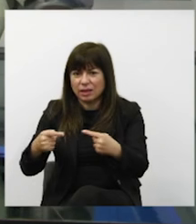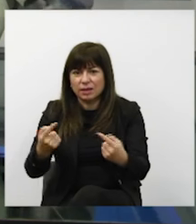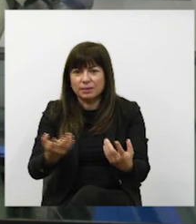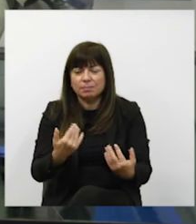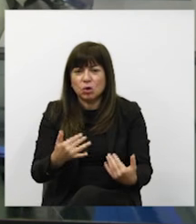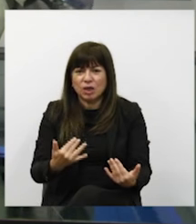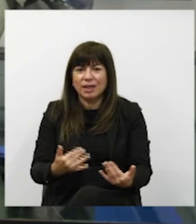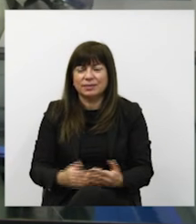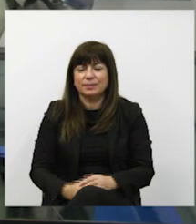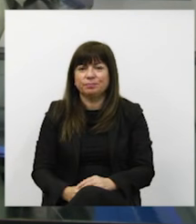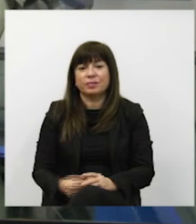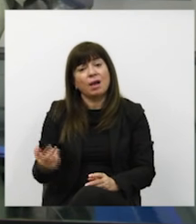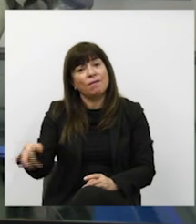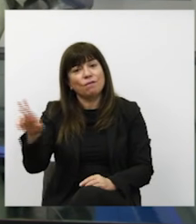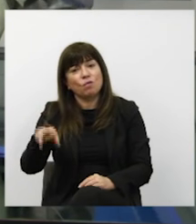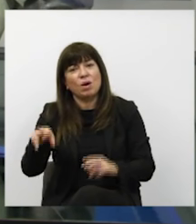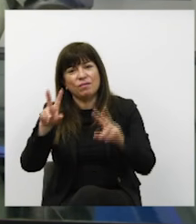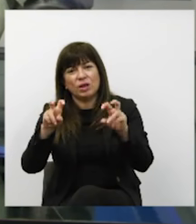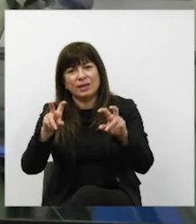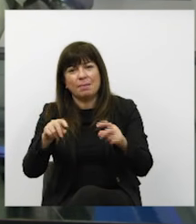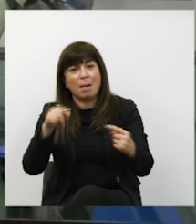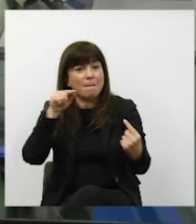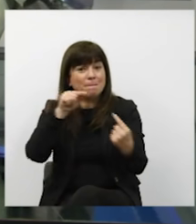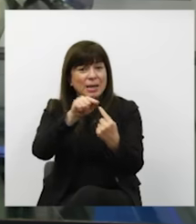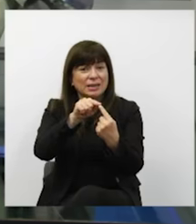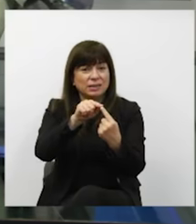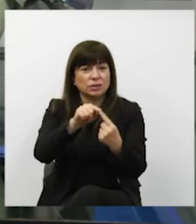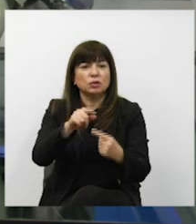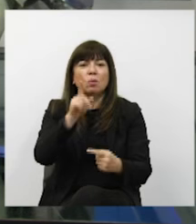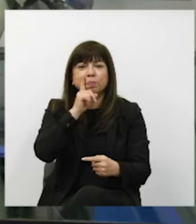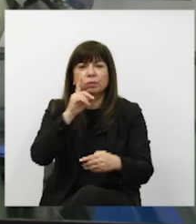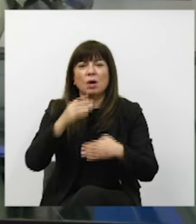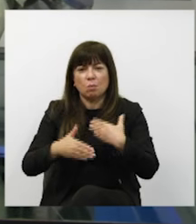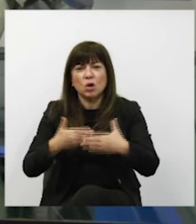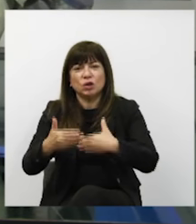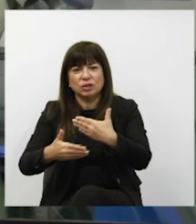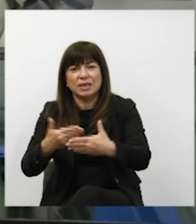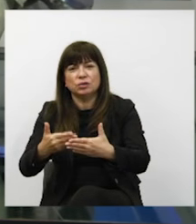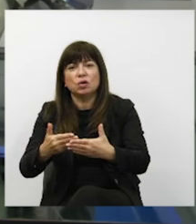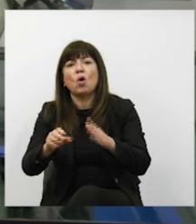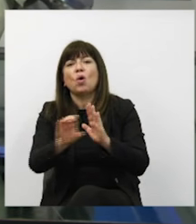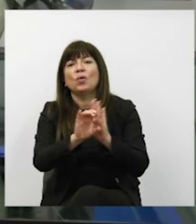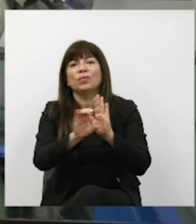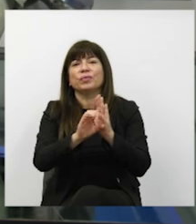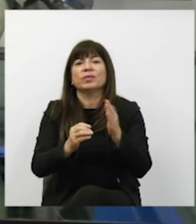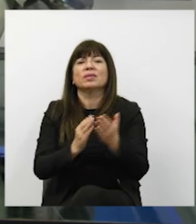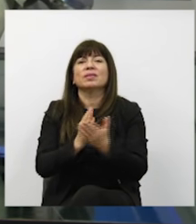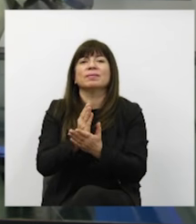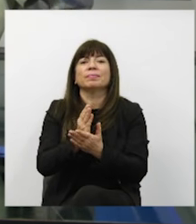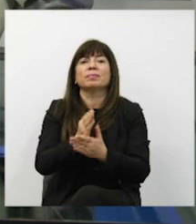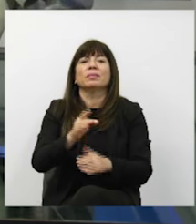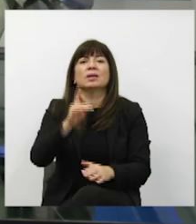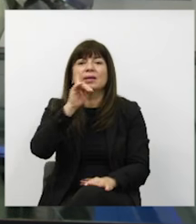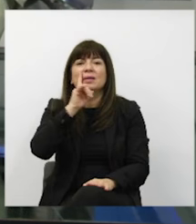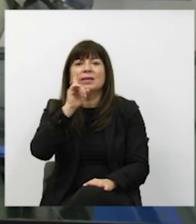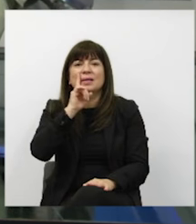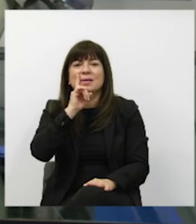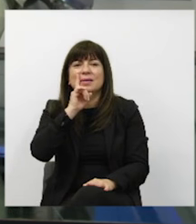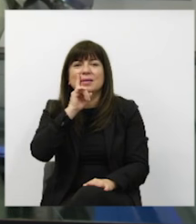tema y siendo mucho más preciso, aquí tenemos un proceso constitucional que se inicia y tenemos